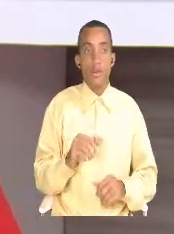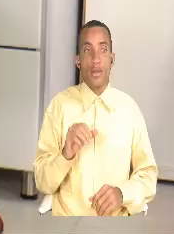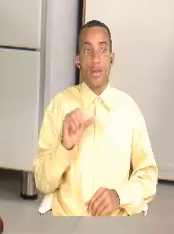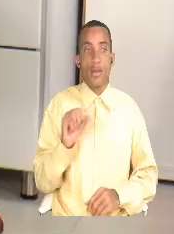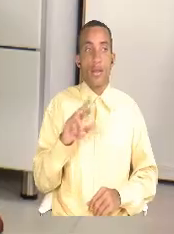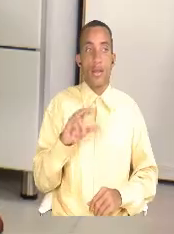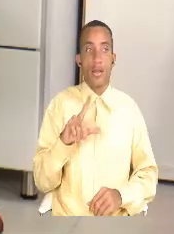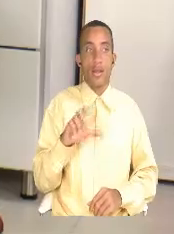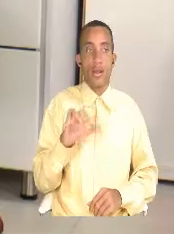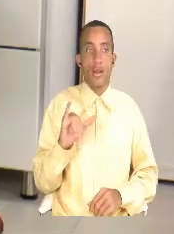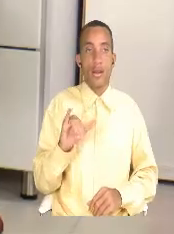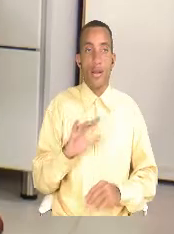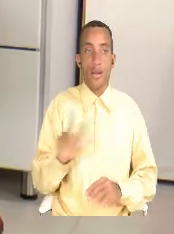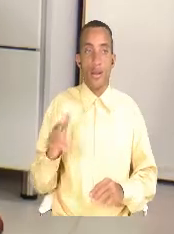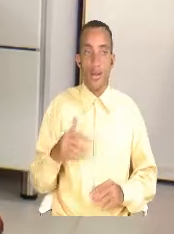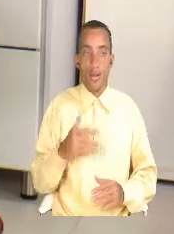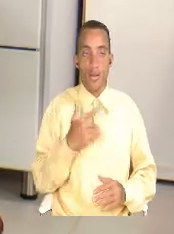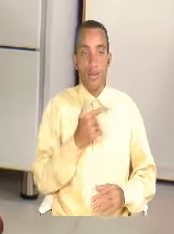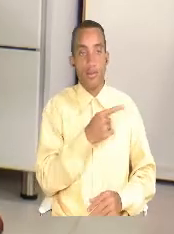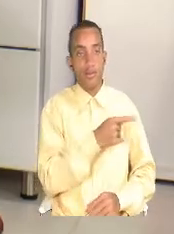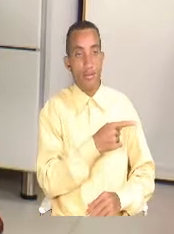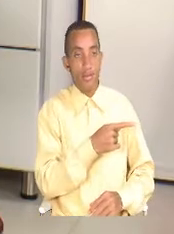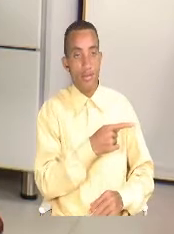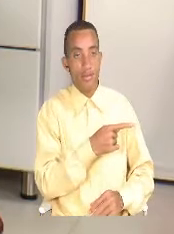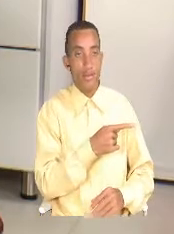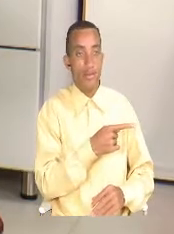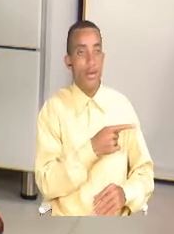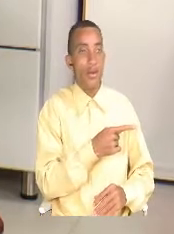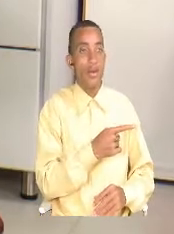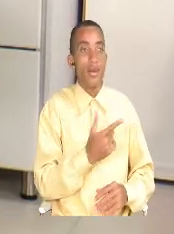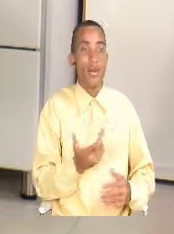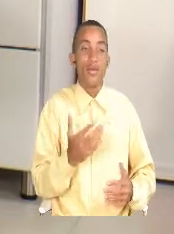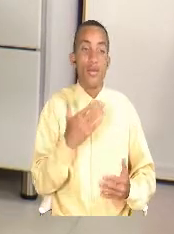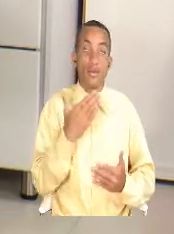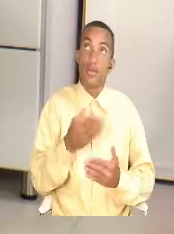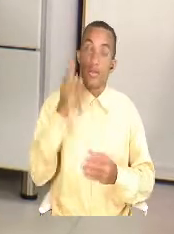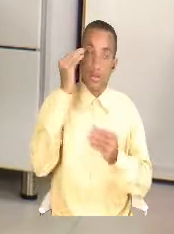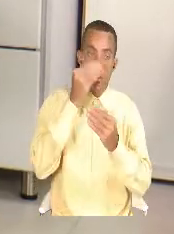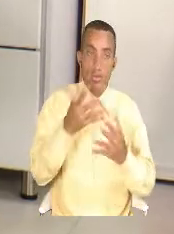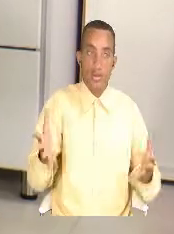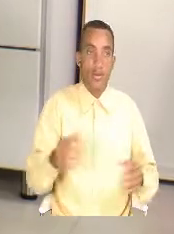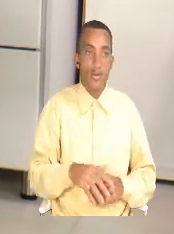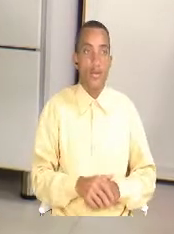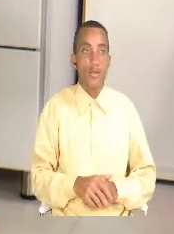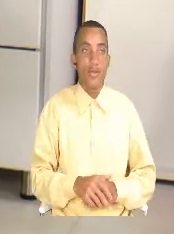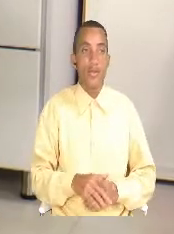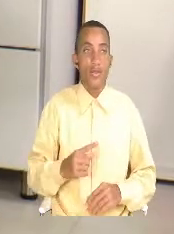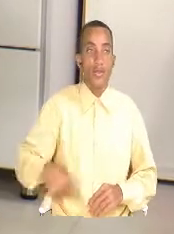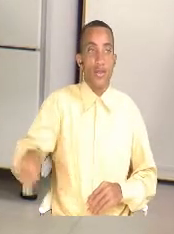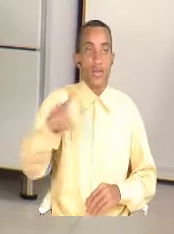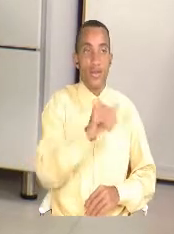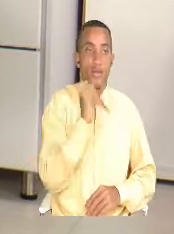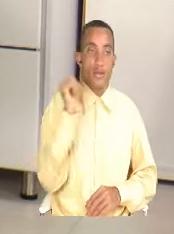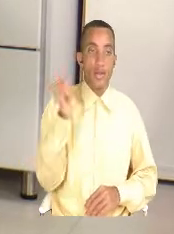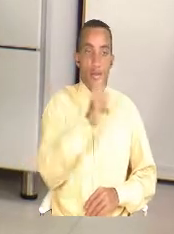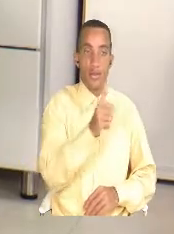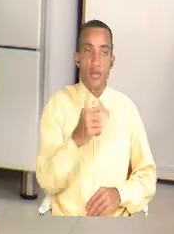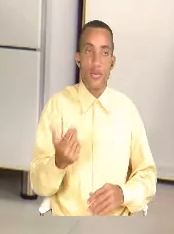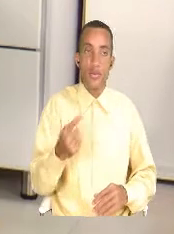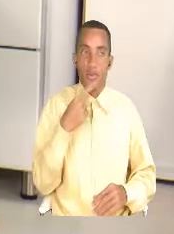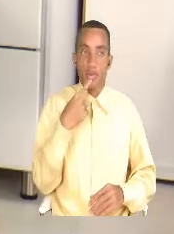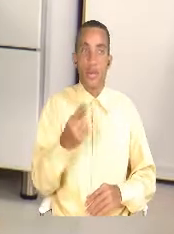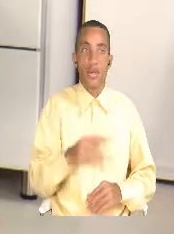mucho gusto. Mucho gusto, Dios lo bendiga. Y Brian, Dios lo bendiga. Pero sin tanto preámbulo, que ustedes mismos le digan a la gente linda